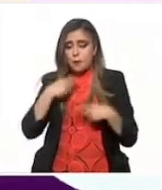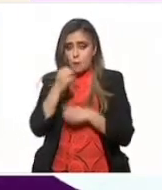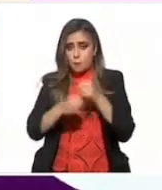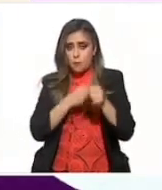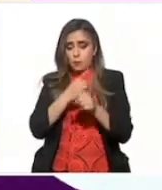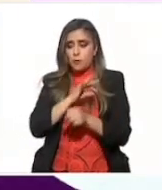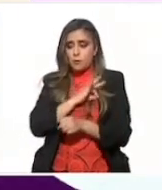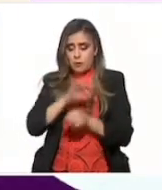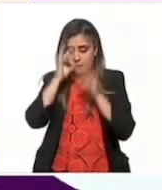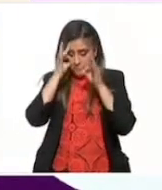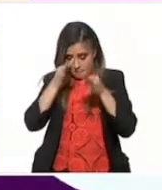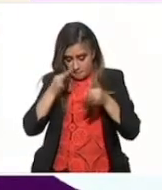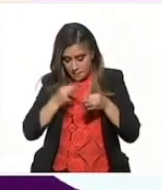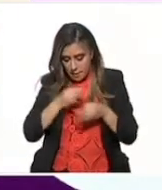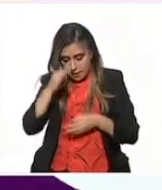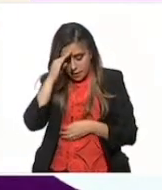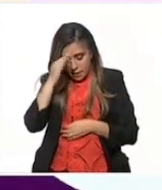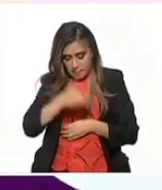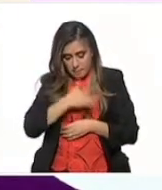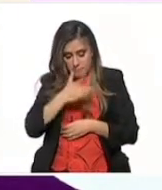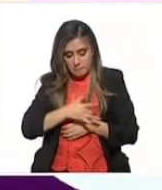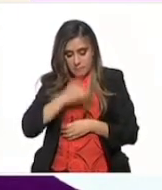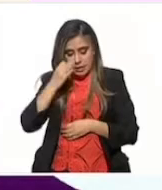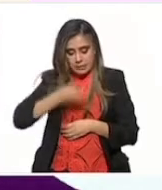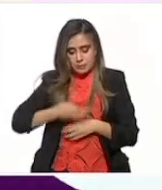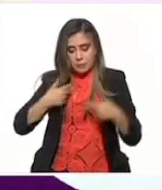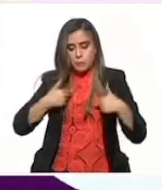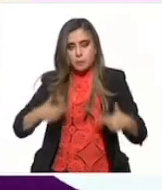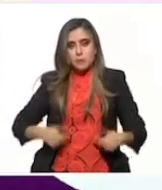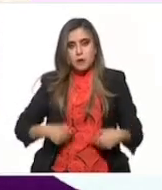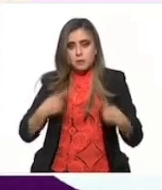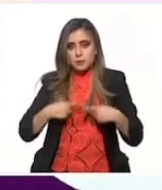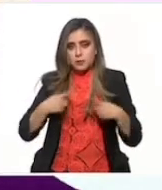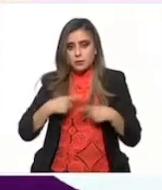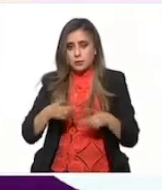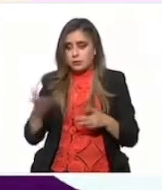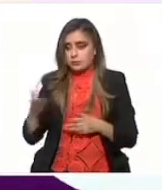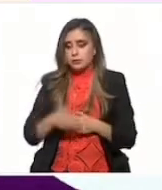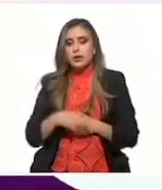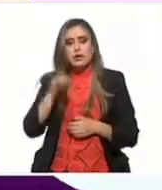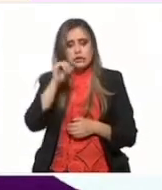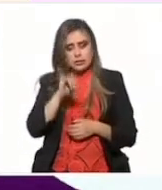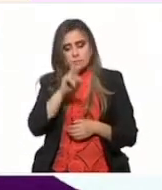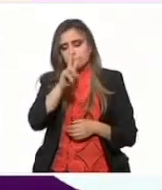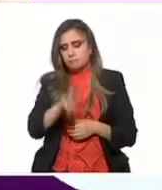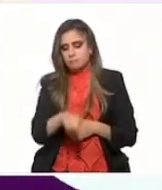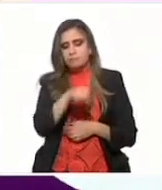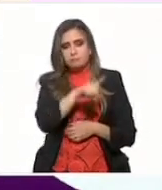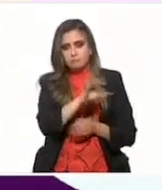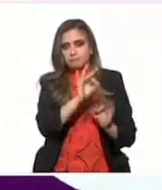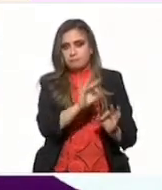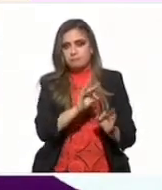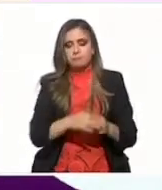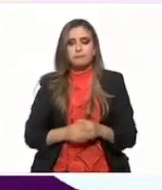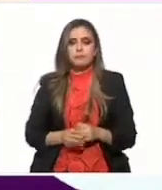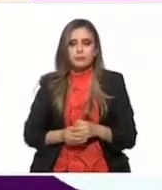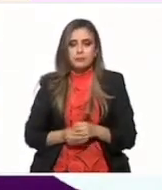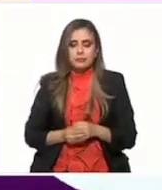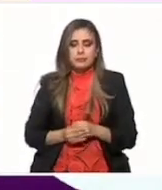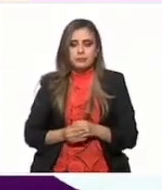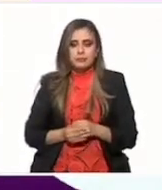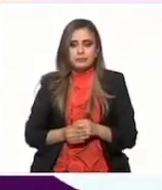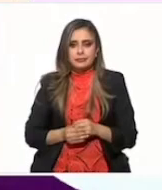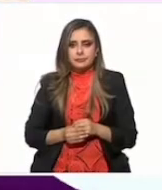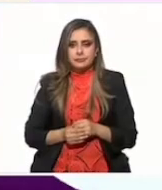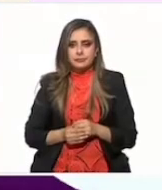de reflexionar y de afirmarnos como seres humanos coincido completamente contigo en todo